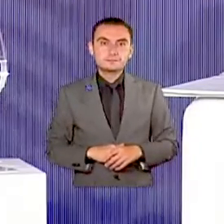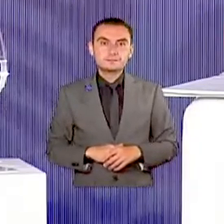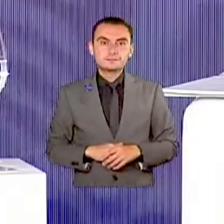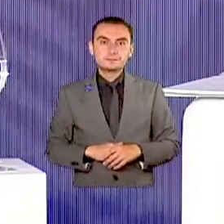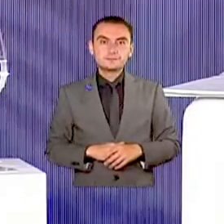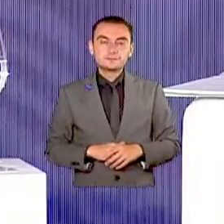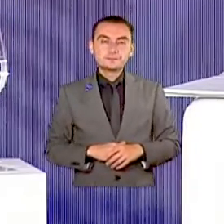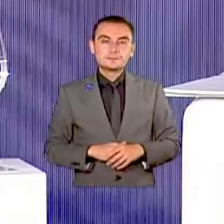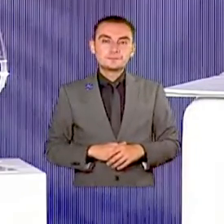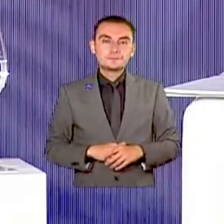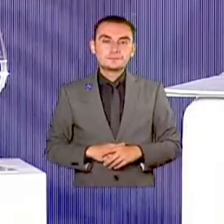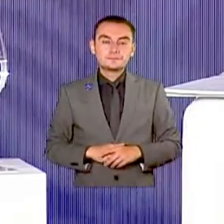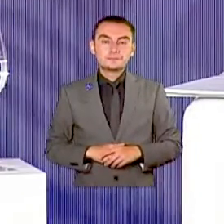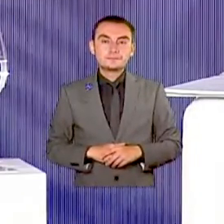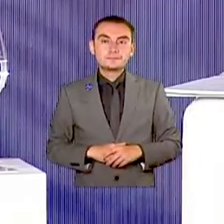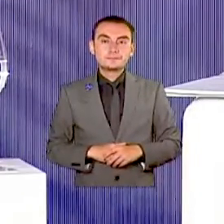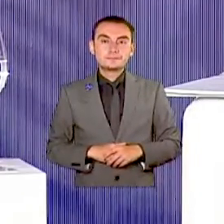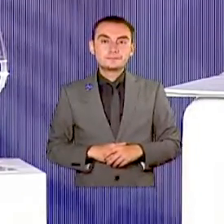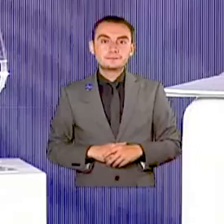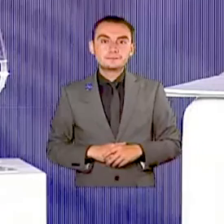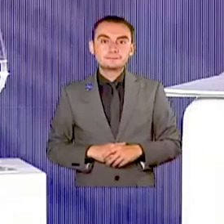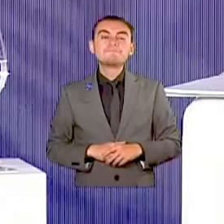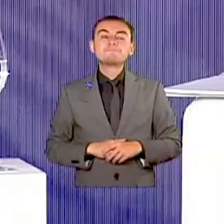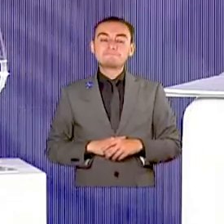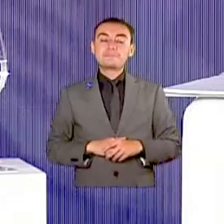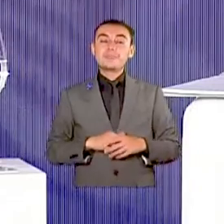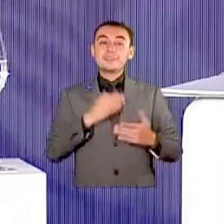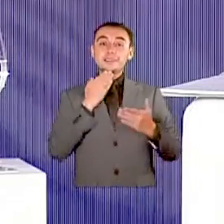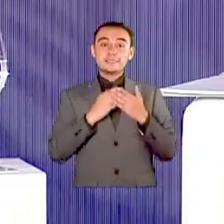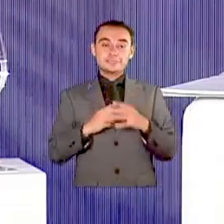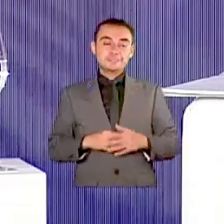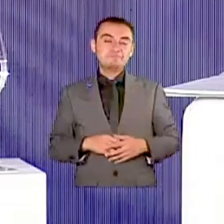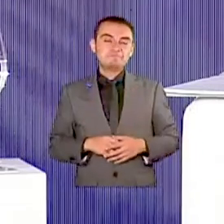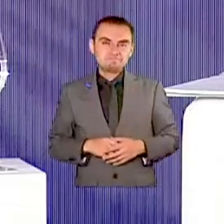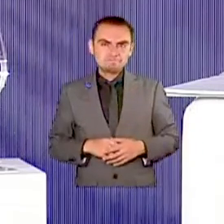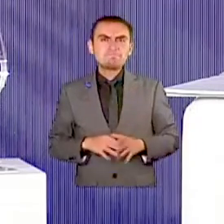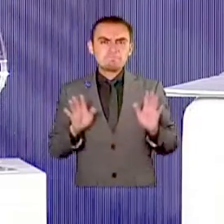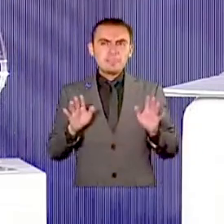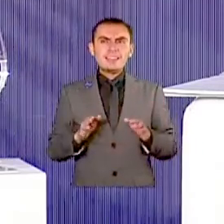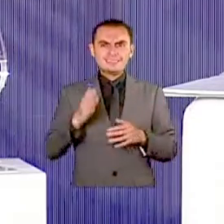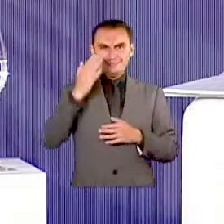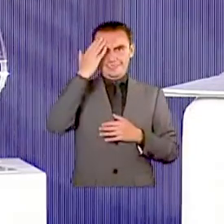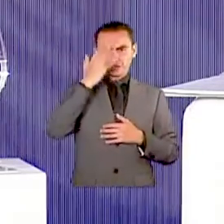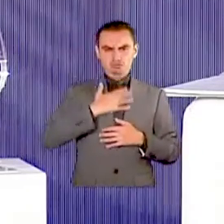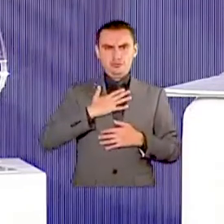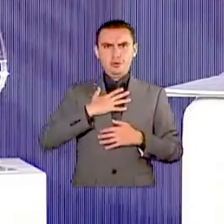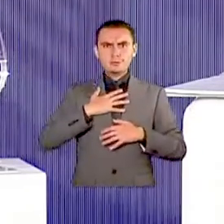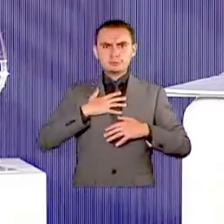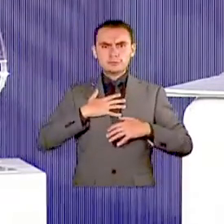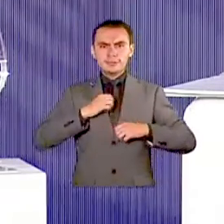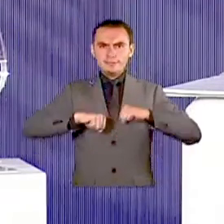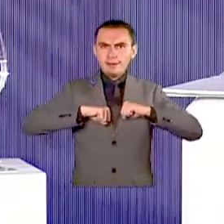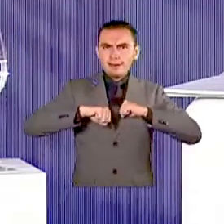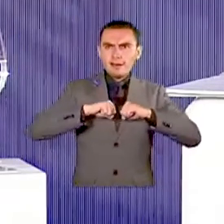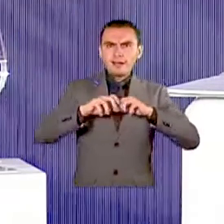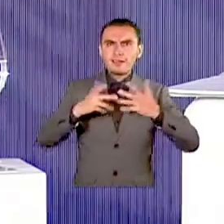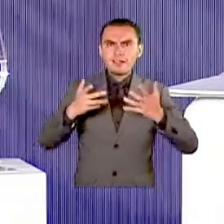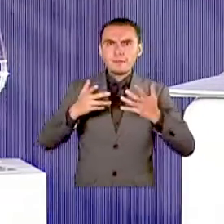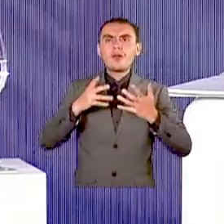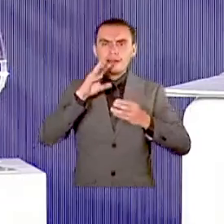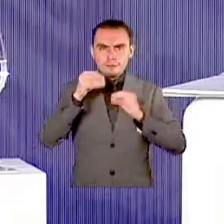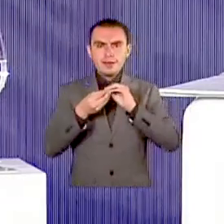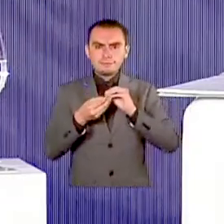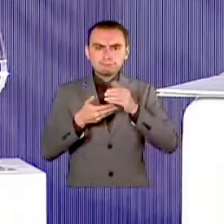Margarita. ¿Acá? Sí. Gracias, Margarita. Sí, esto es un poco las prácticas que estamos haciendo y los modelos que